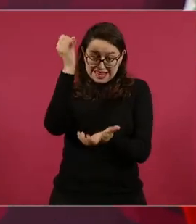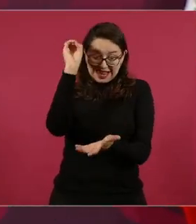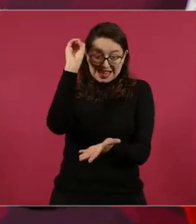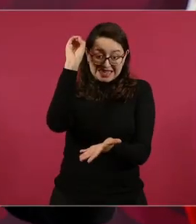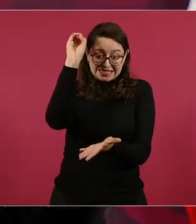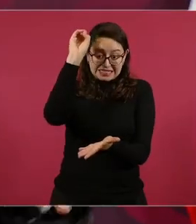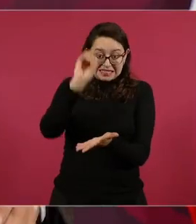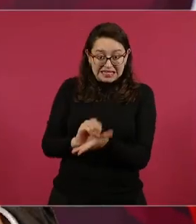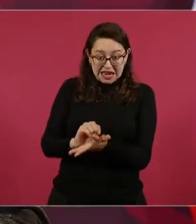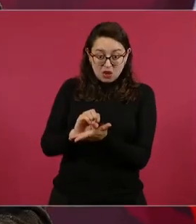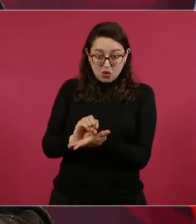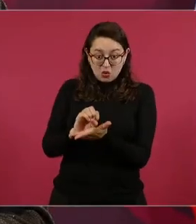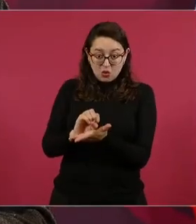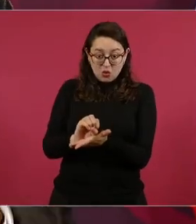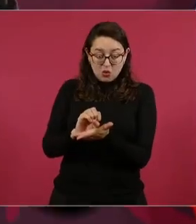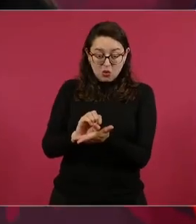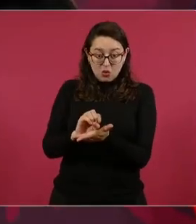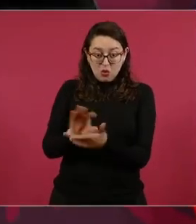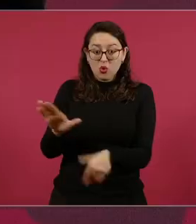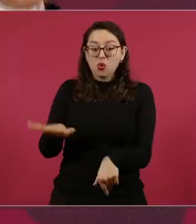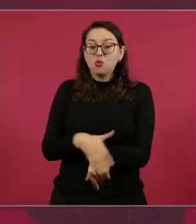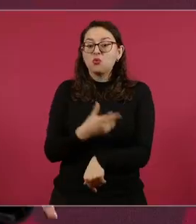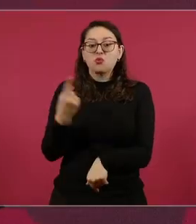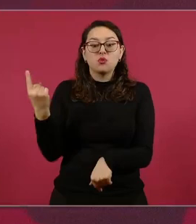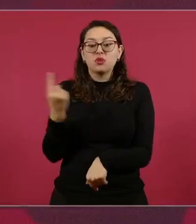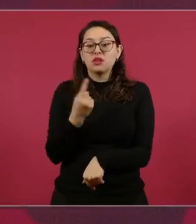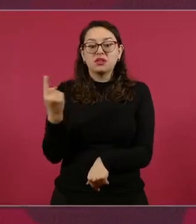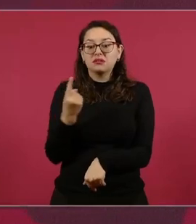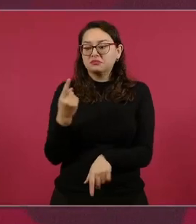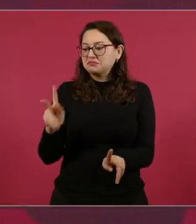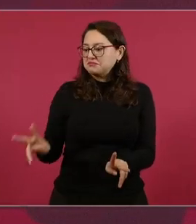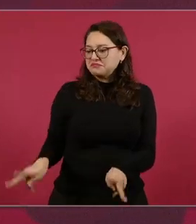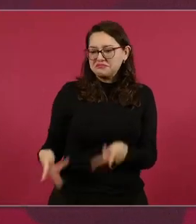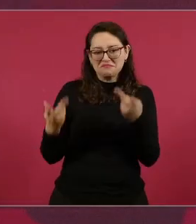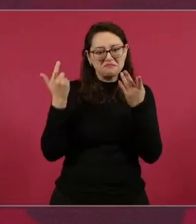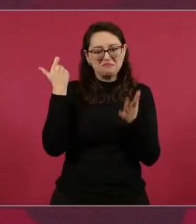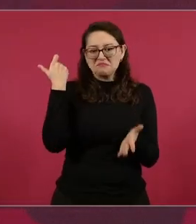se remataron. Si una empresa valía